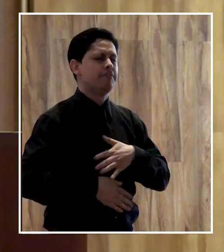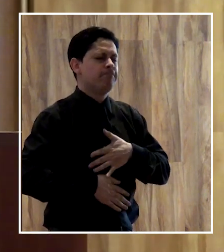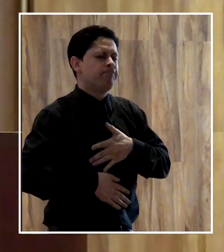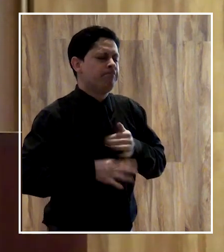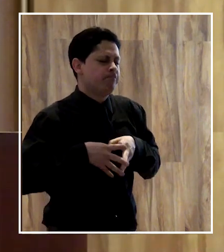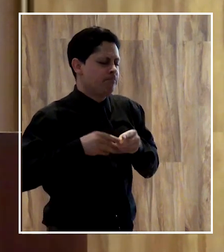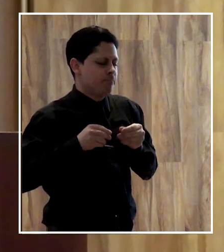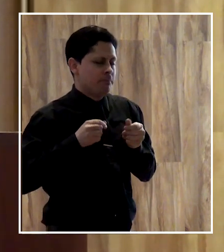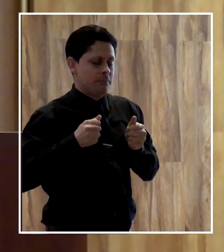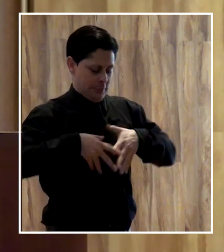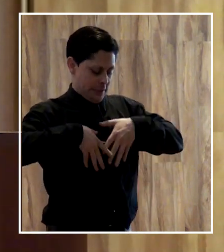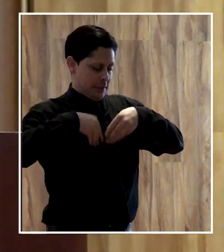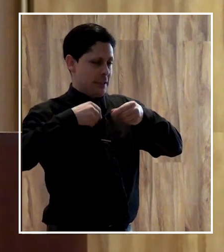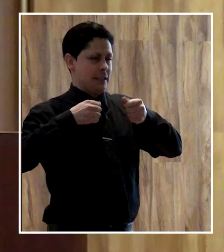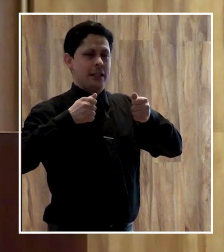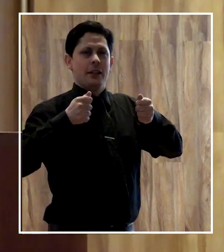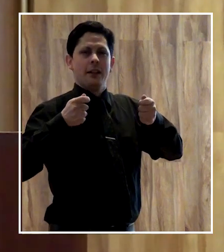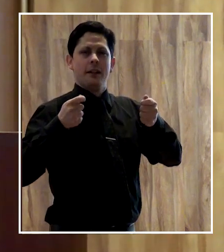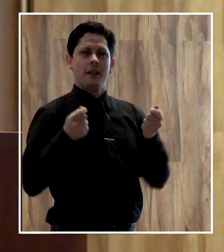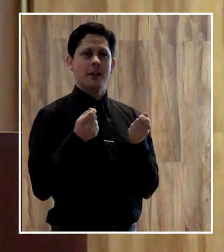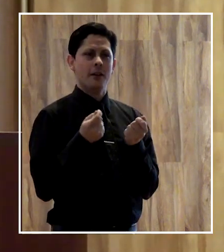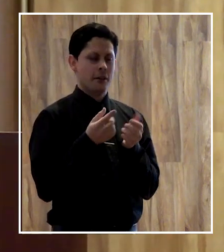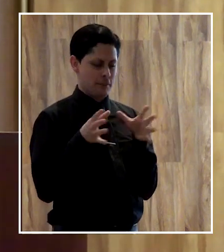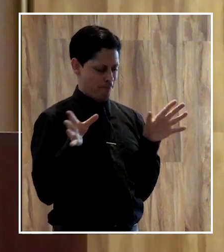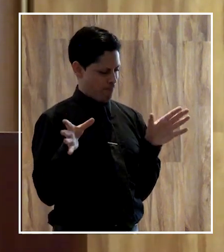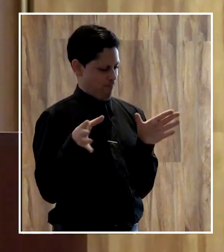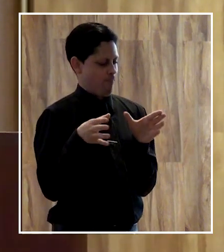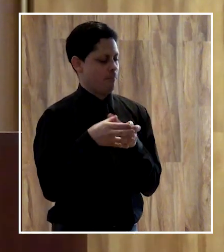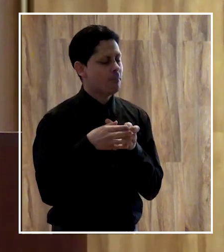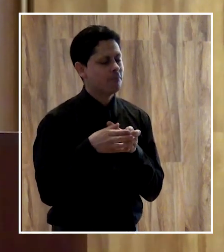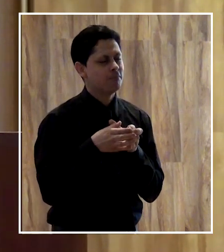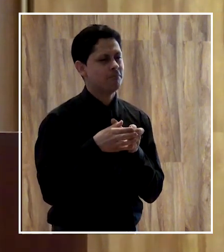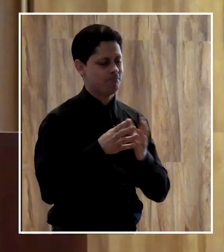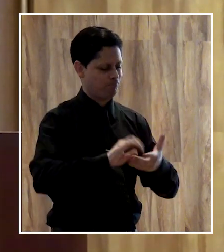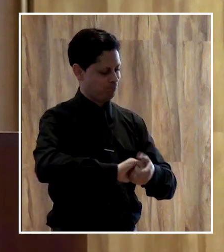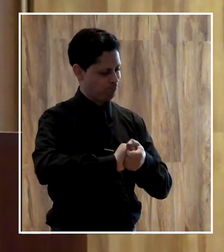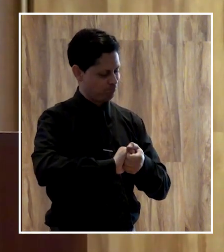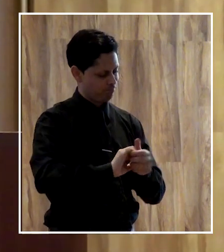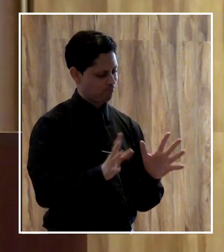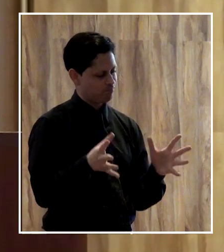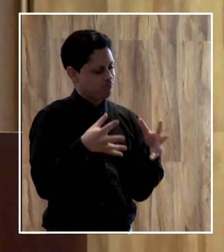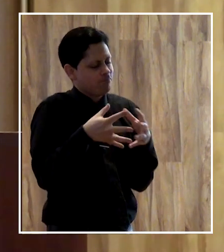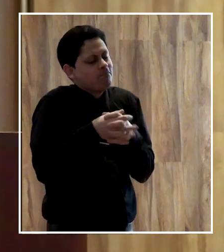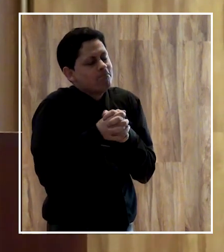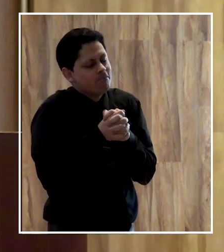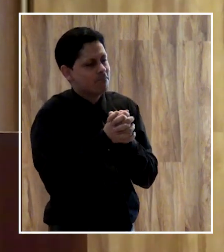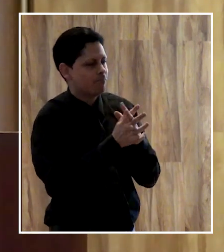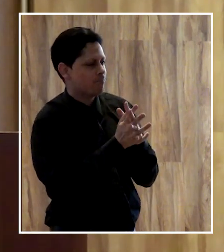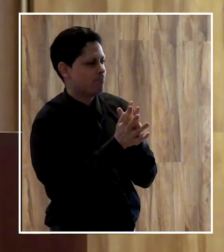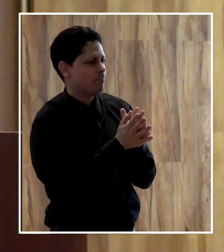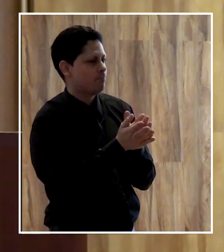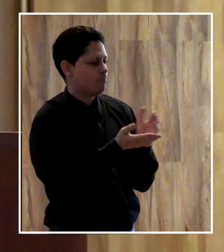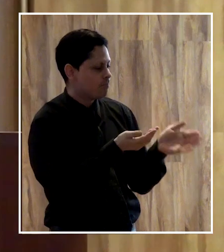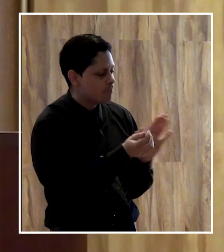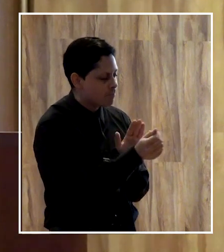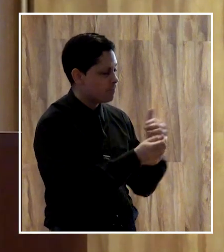sentí el espíritu que nosotros llamamos el espíritu pietano, ¿no? Porque de